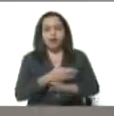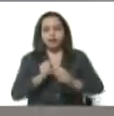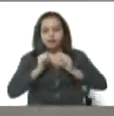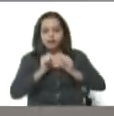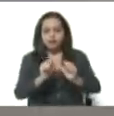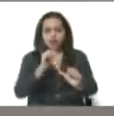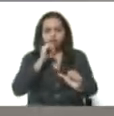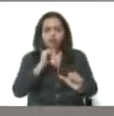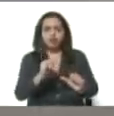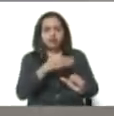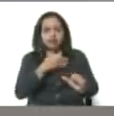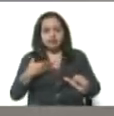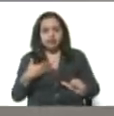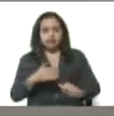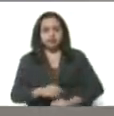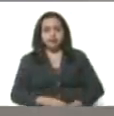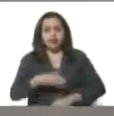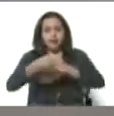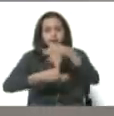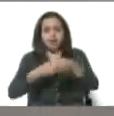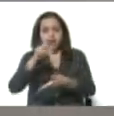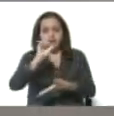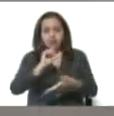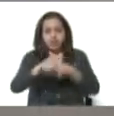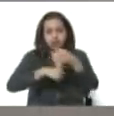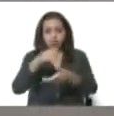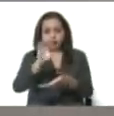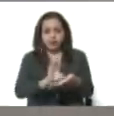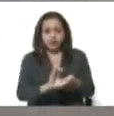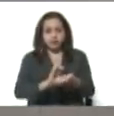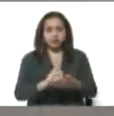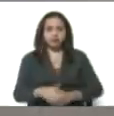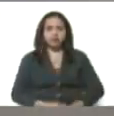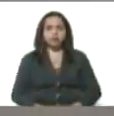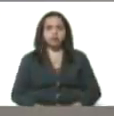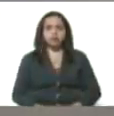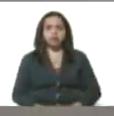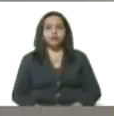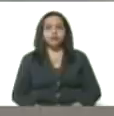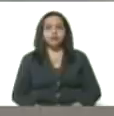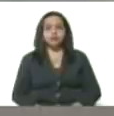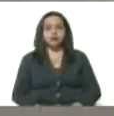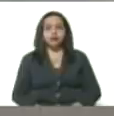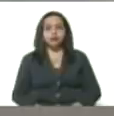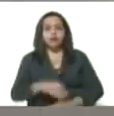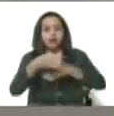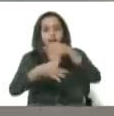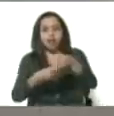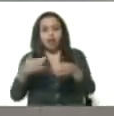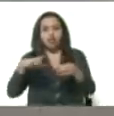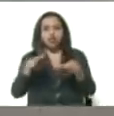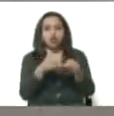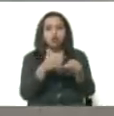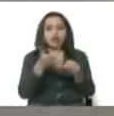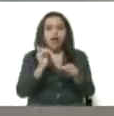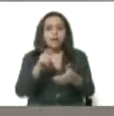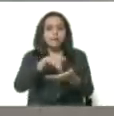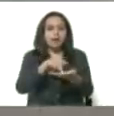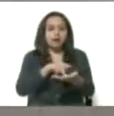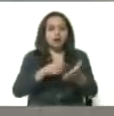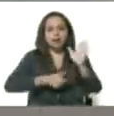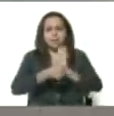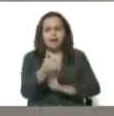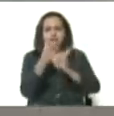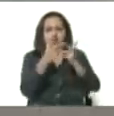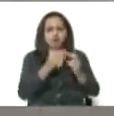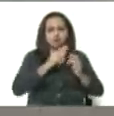quería detenerme en el Distrito Capital, volver al Distrito Capital, para señalar dónde son las parroquias que se